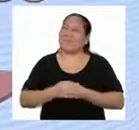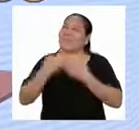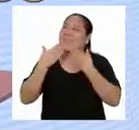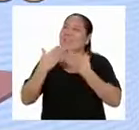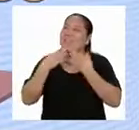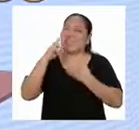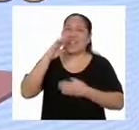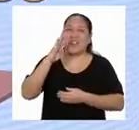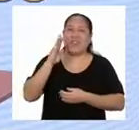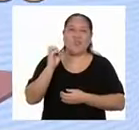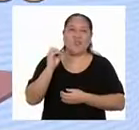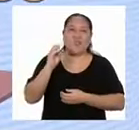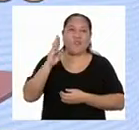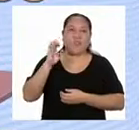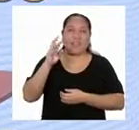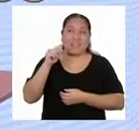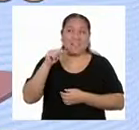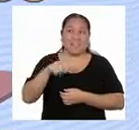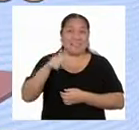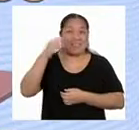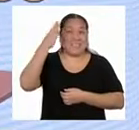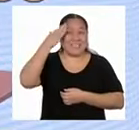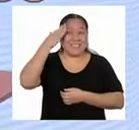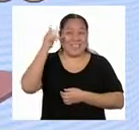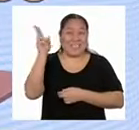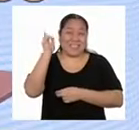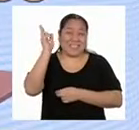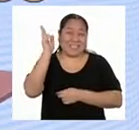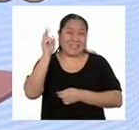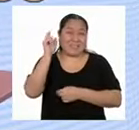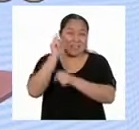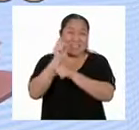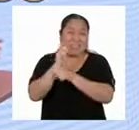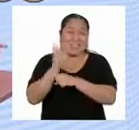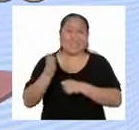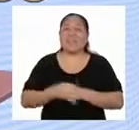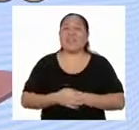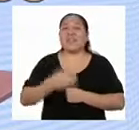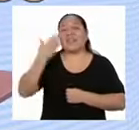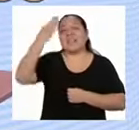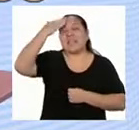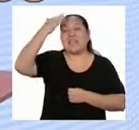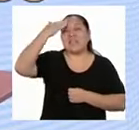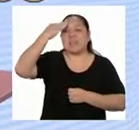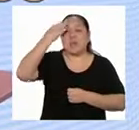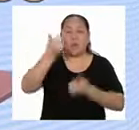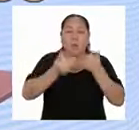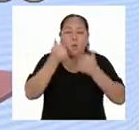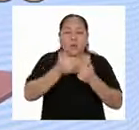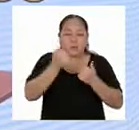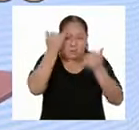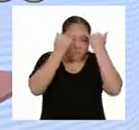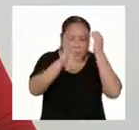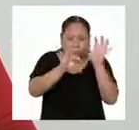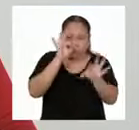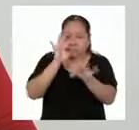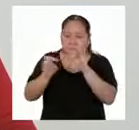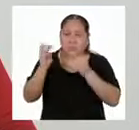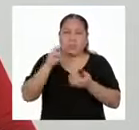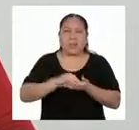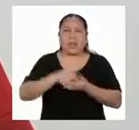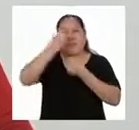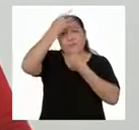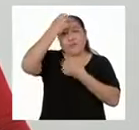Gracias, Roberto. Se nota que enseña. Ahora ya tengo claro qué criterios usaré para hallar fuentes más confiables.